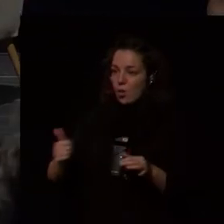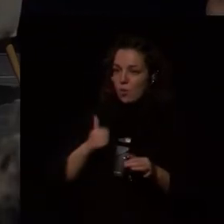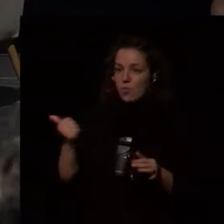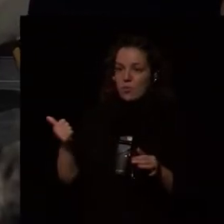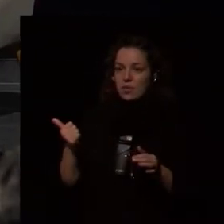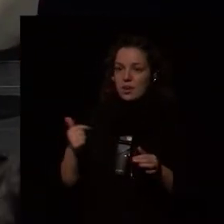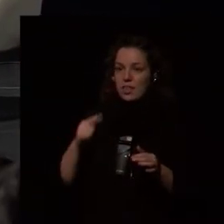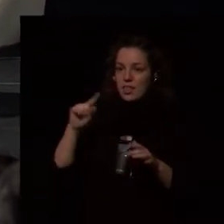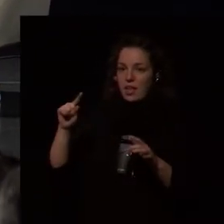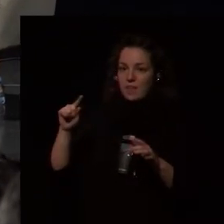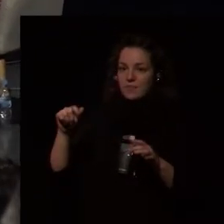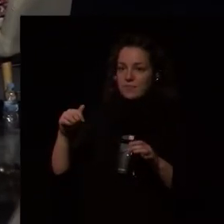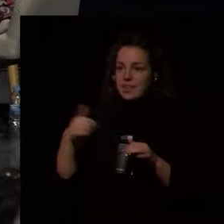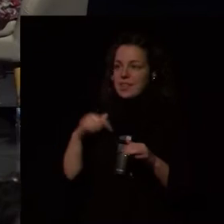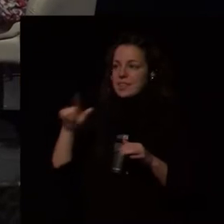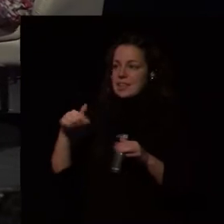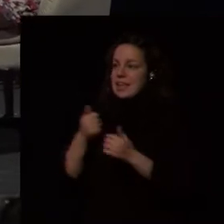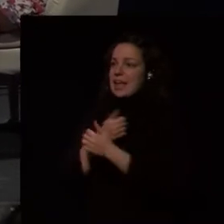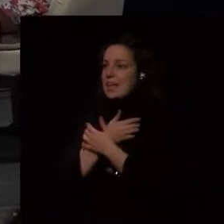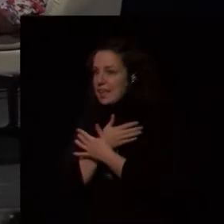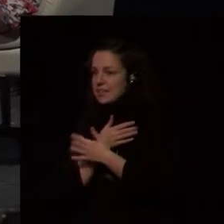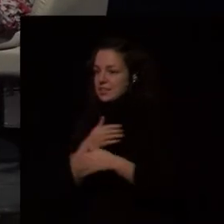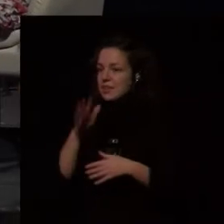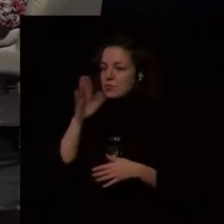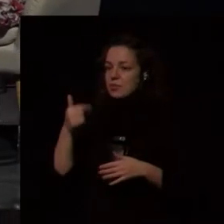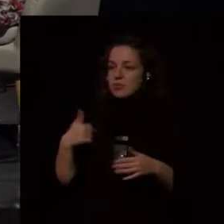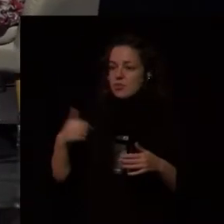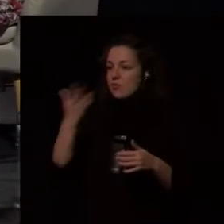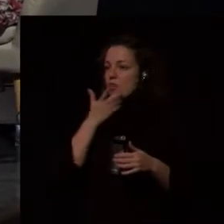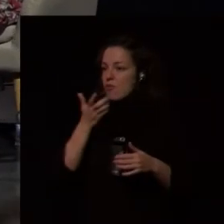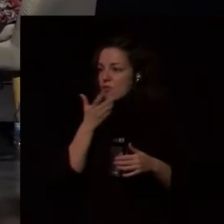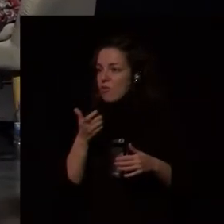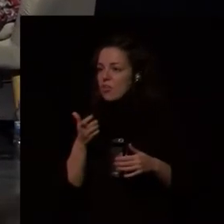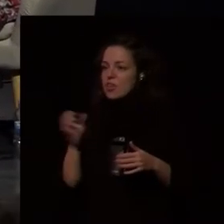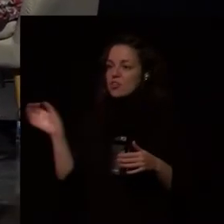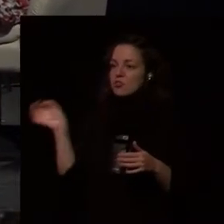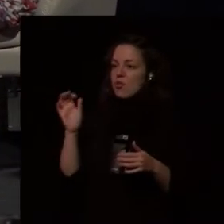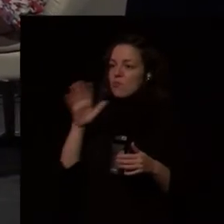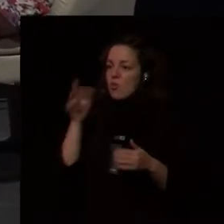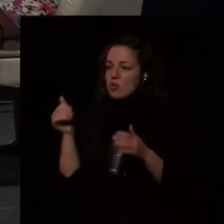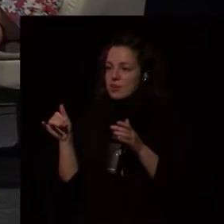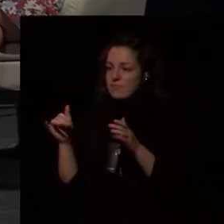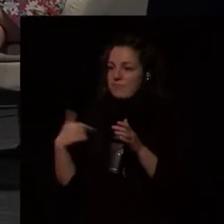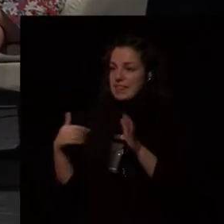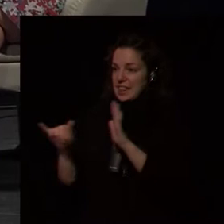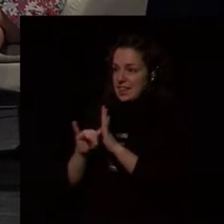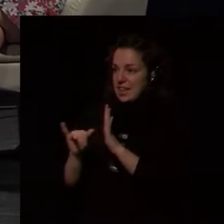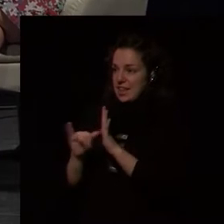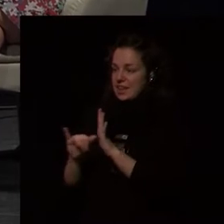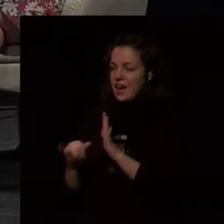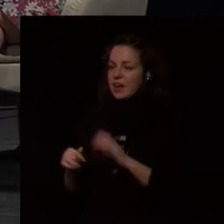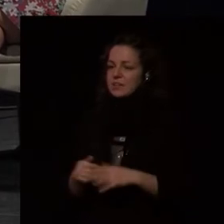ocasión de poder querer, porque los conoces, porque son próximos a ti.